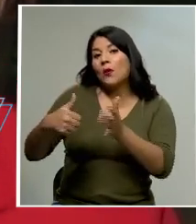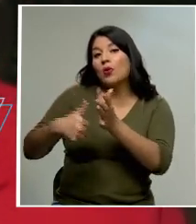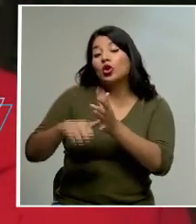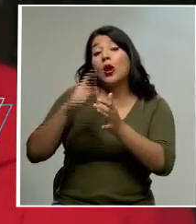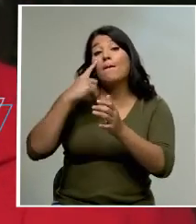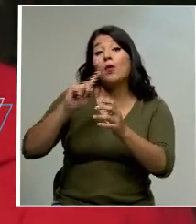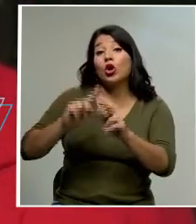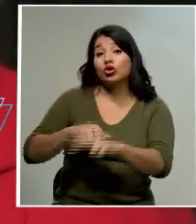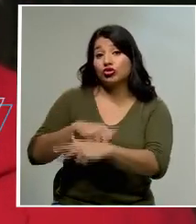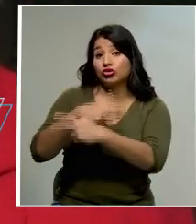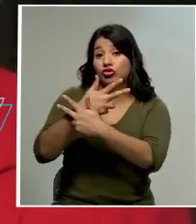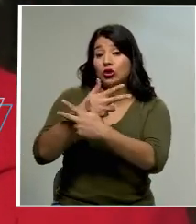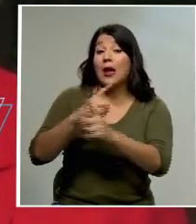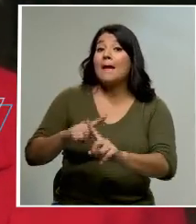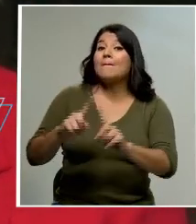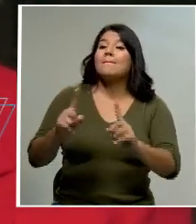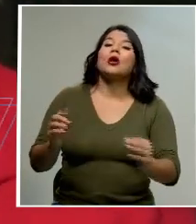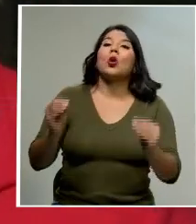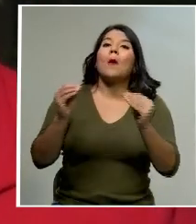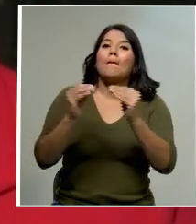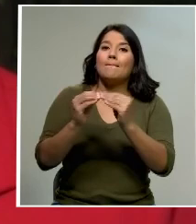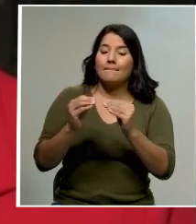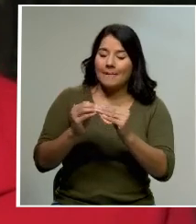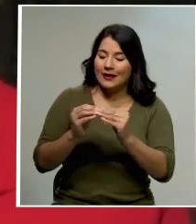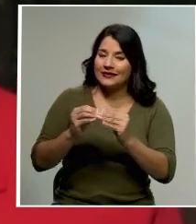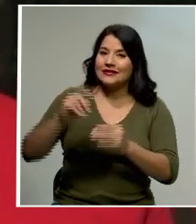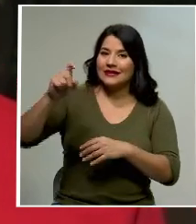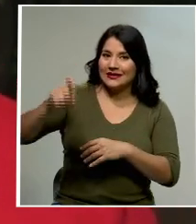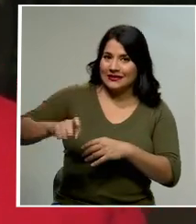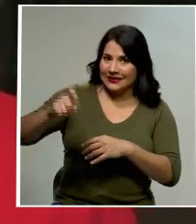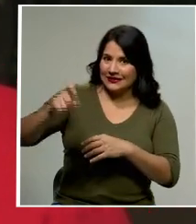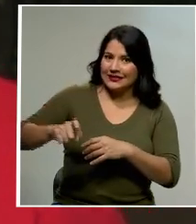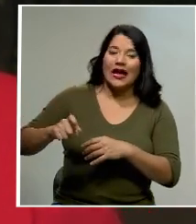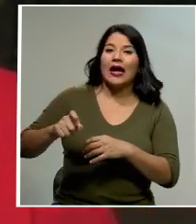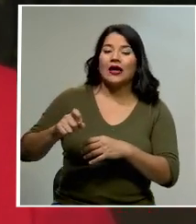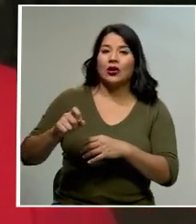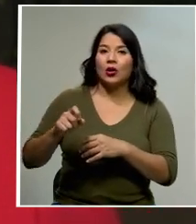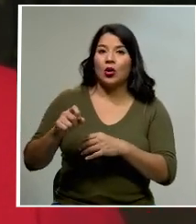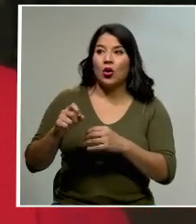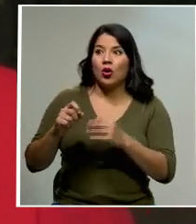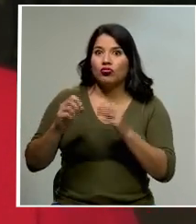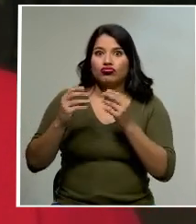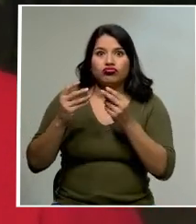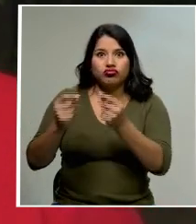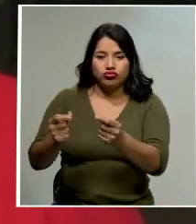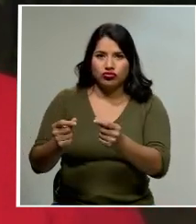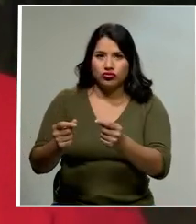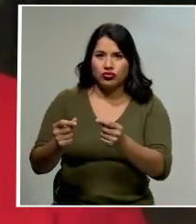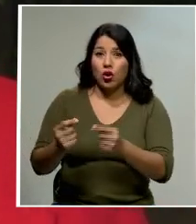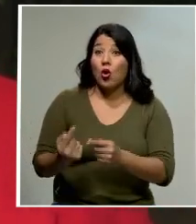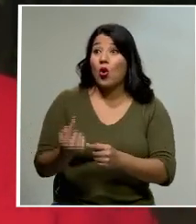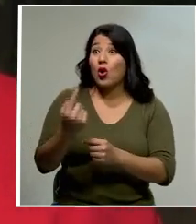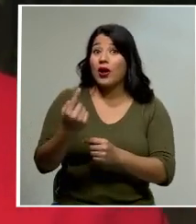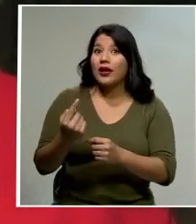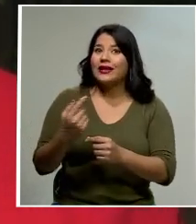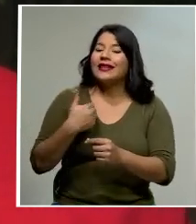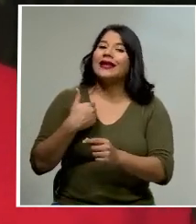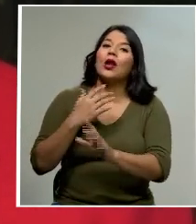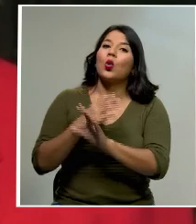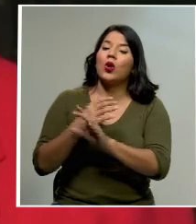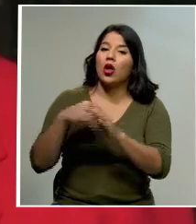más urgente aún que se tenga la prudencia necesaria en el plenario legislativo. Ya tuvimos el deceso de un compañero y yo creo